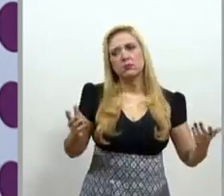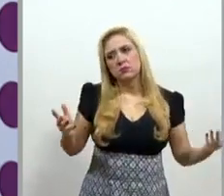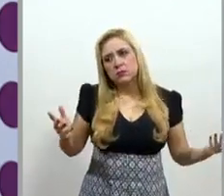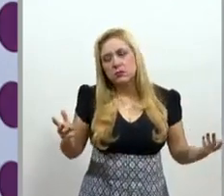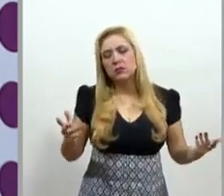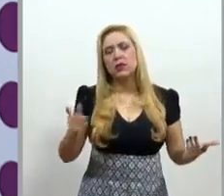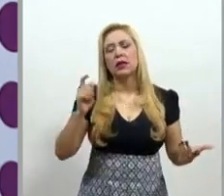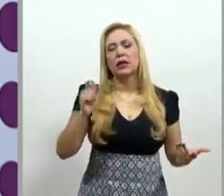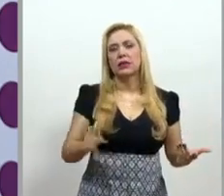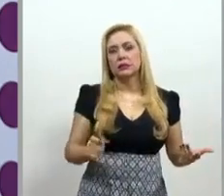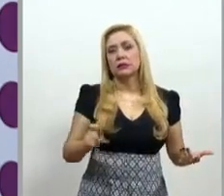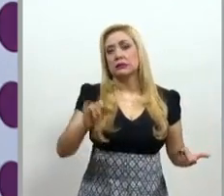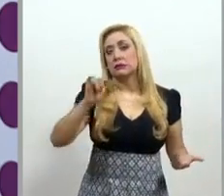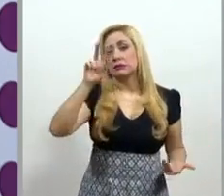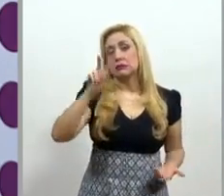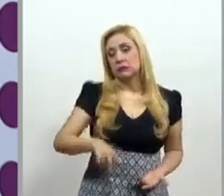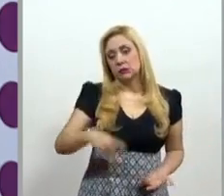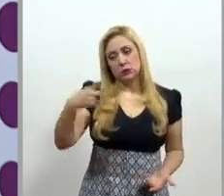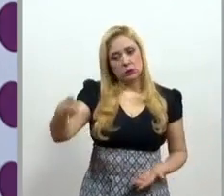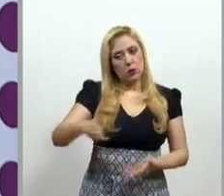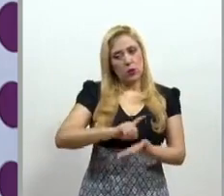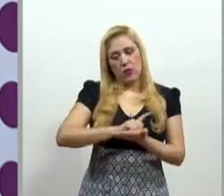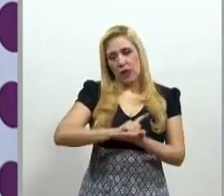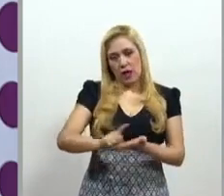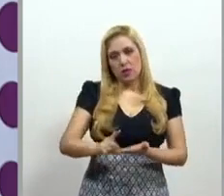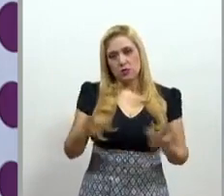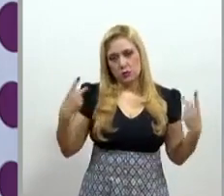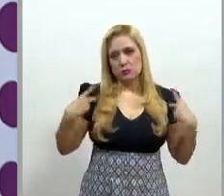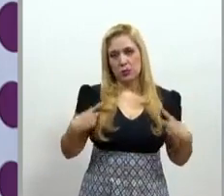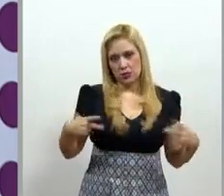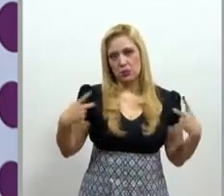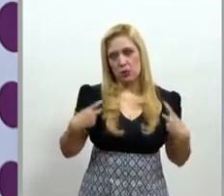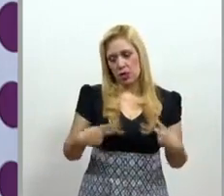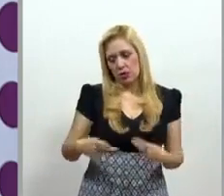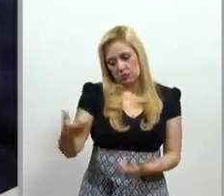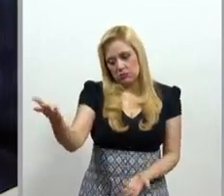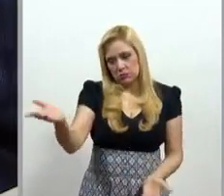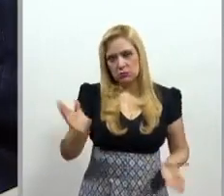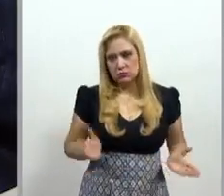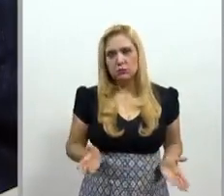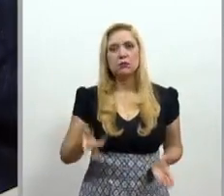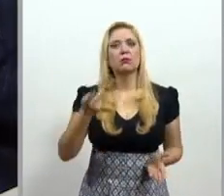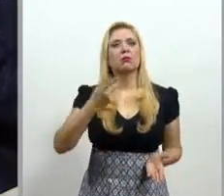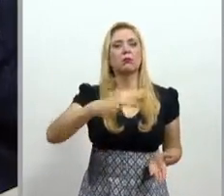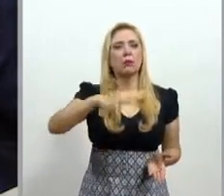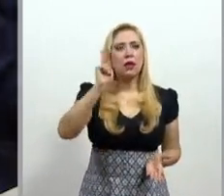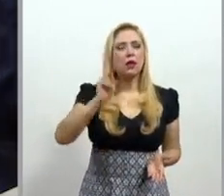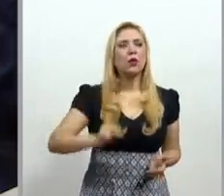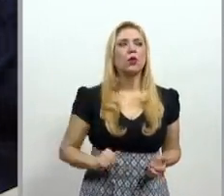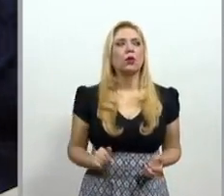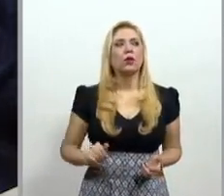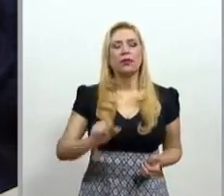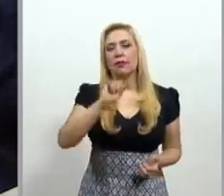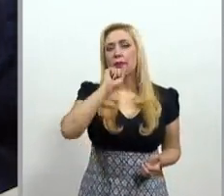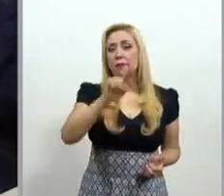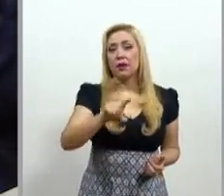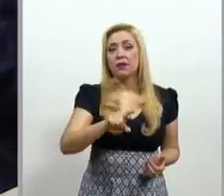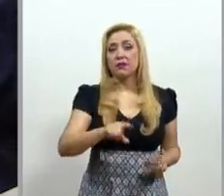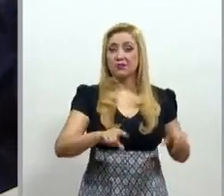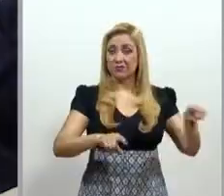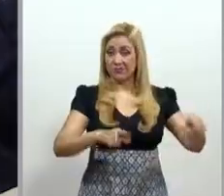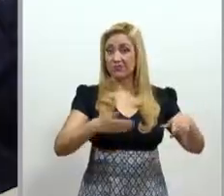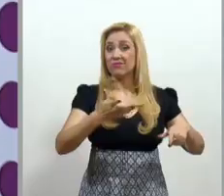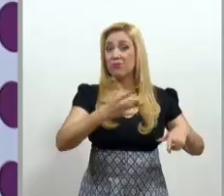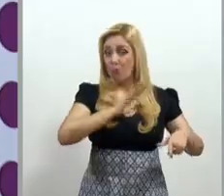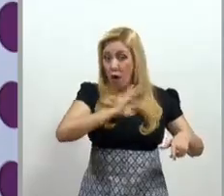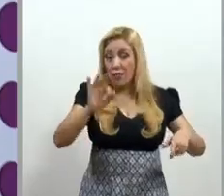el reconocimiento de la efectividad del derecho humano, porque esa no puede demeritarse, pero por otro lado, el reconocer la capacidad real